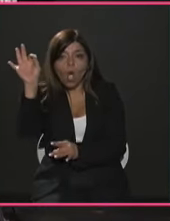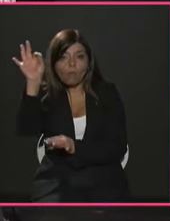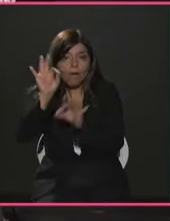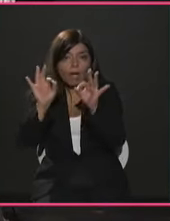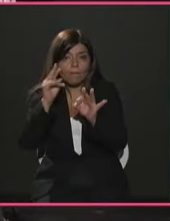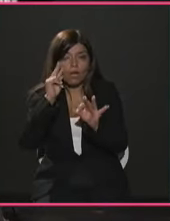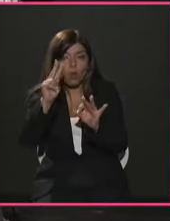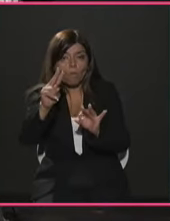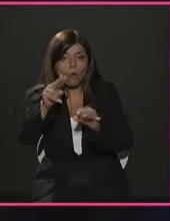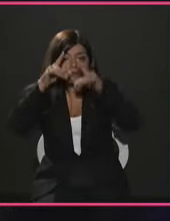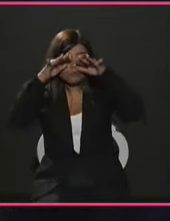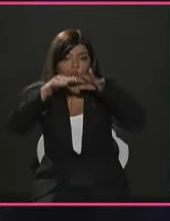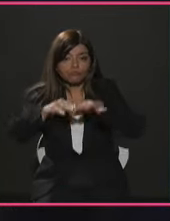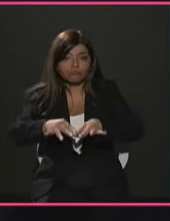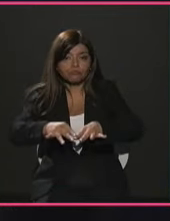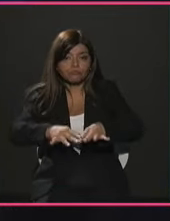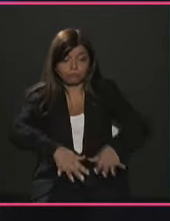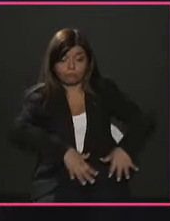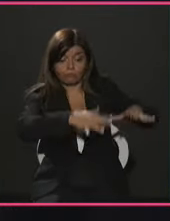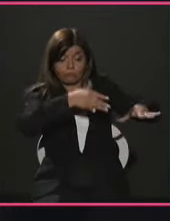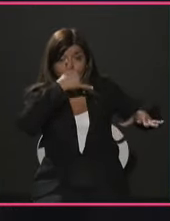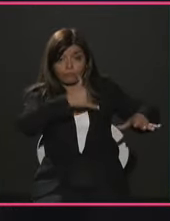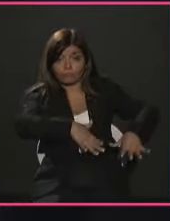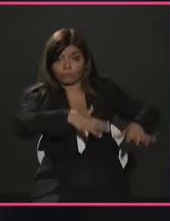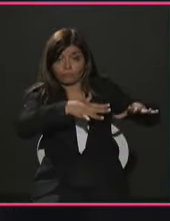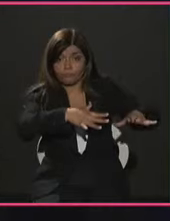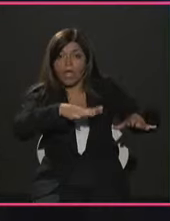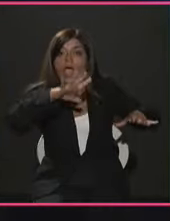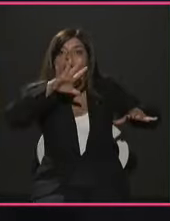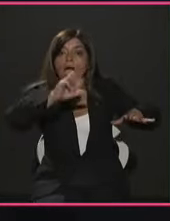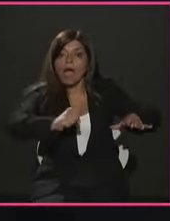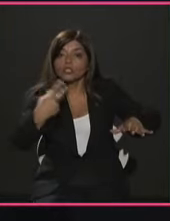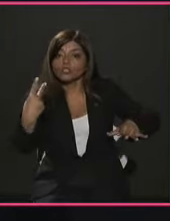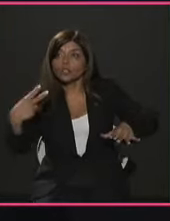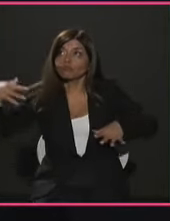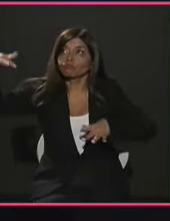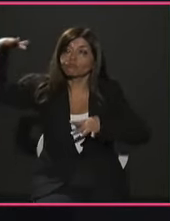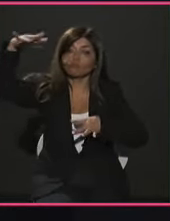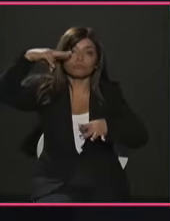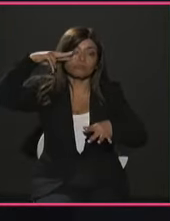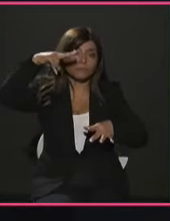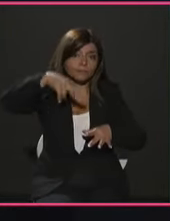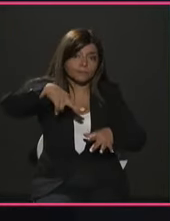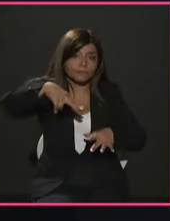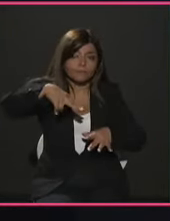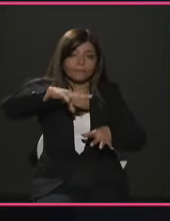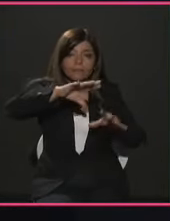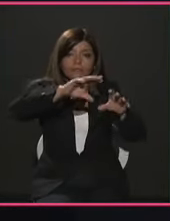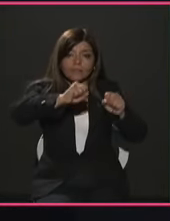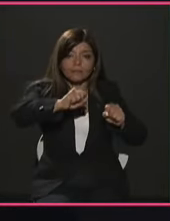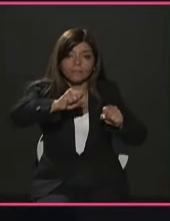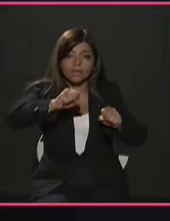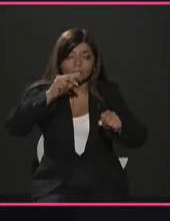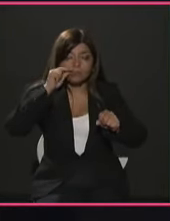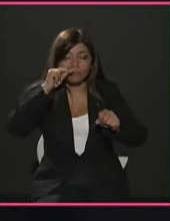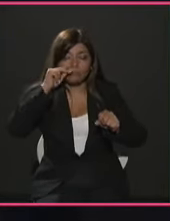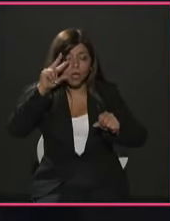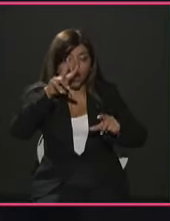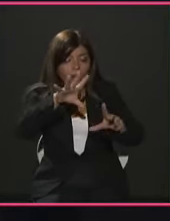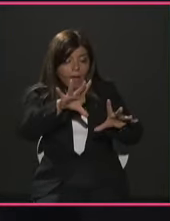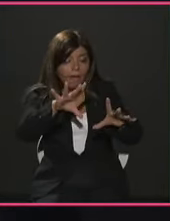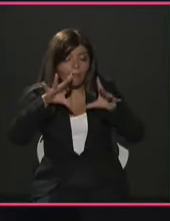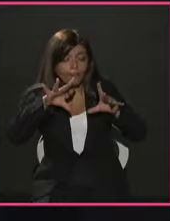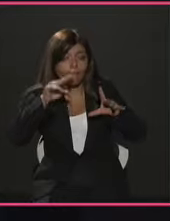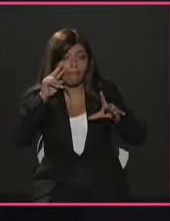emisiones desde los vertederos que se han detectado con dos de estos satélites que se están utilizando actualmente y si hacemos zoom seos más de cerca podemos ver